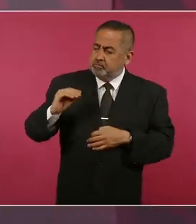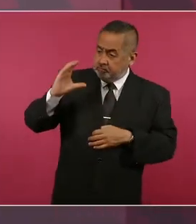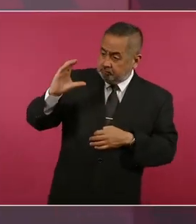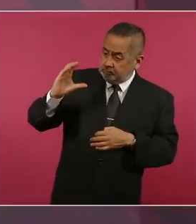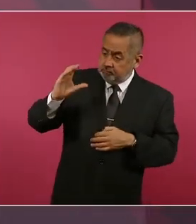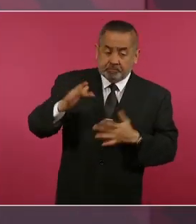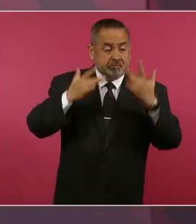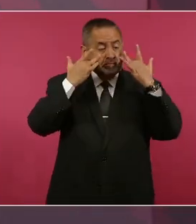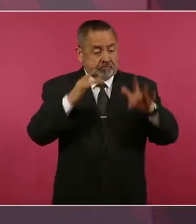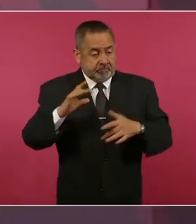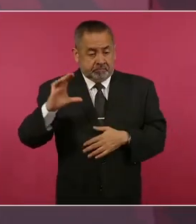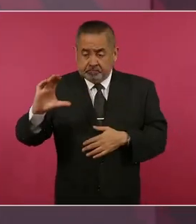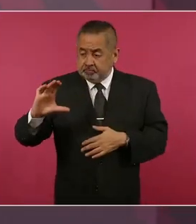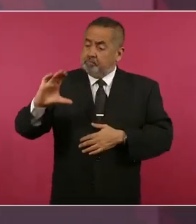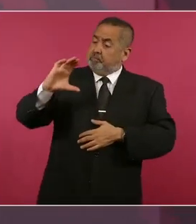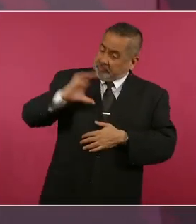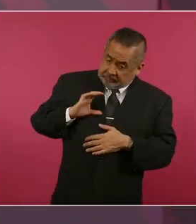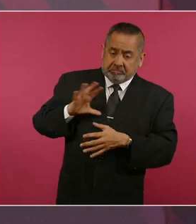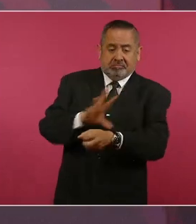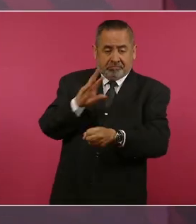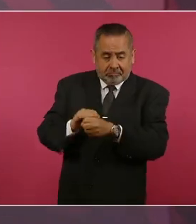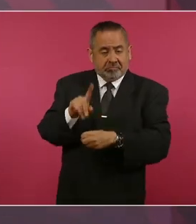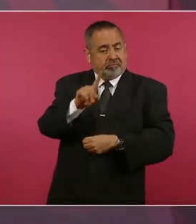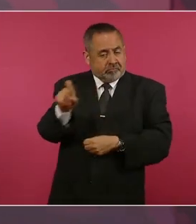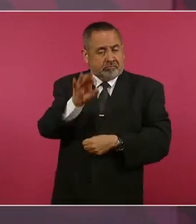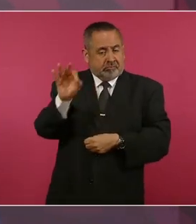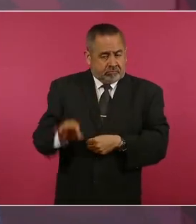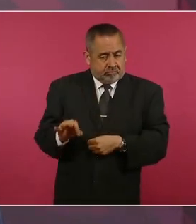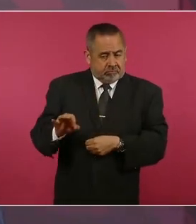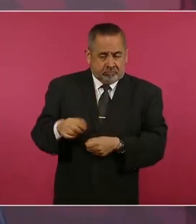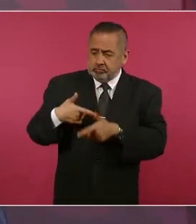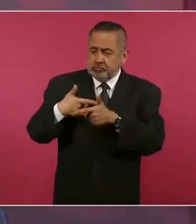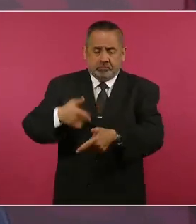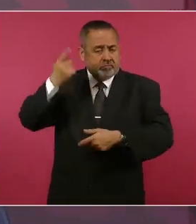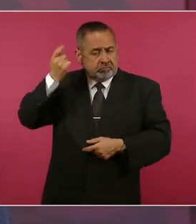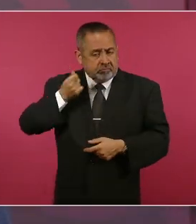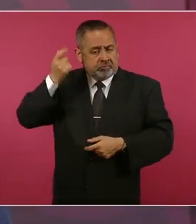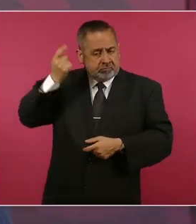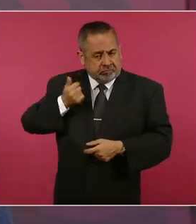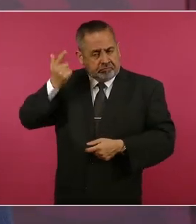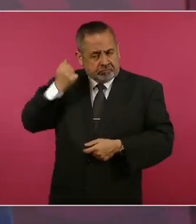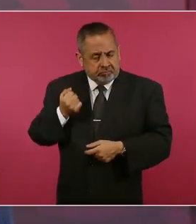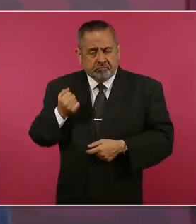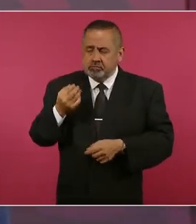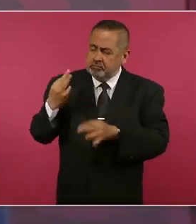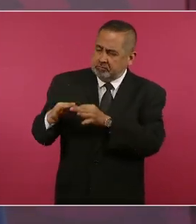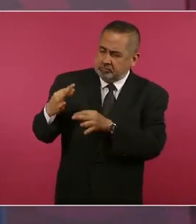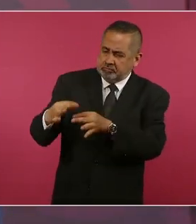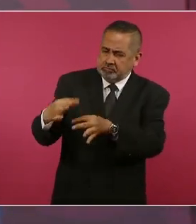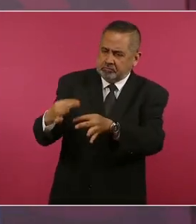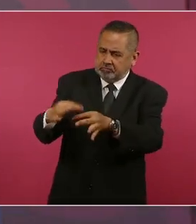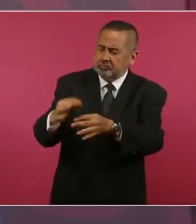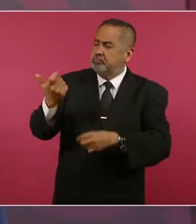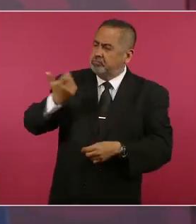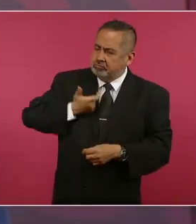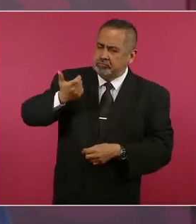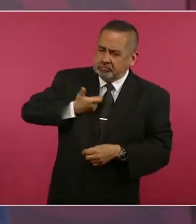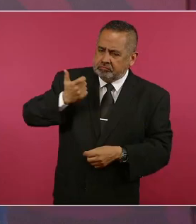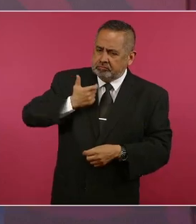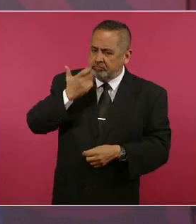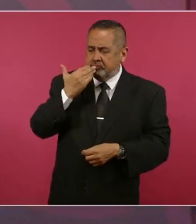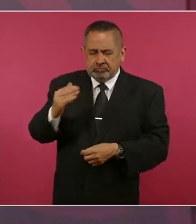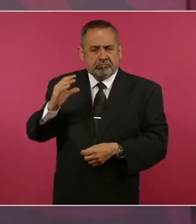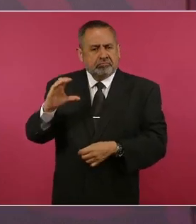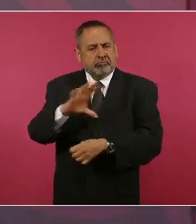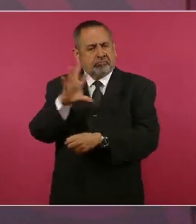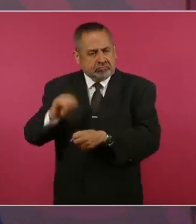crear un fondo para compensar este fondo de pensiones